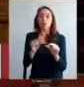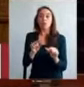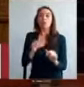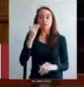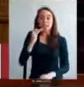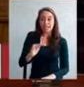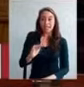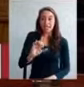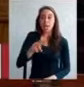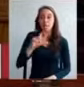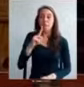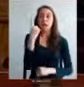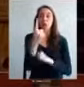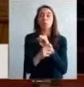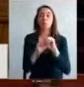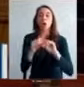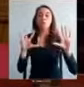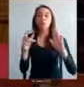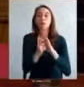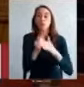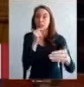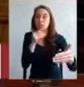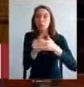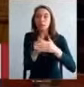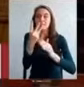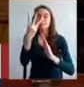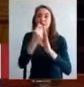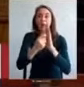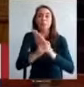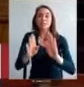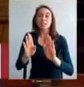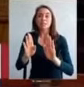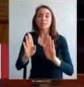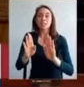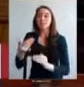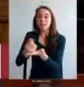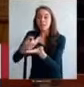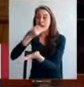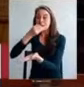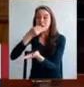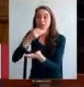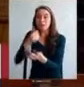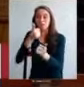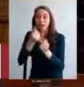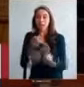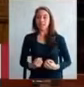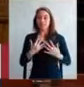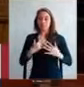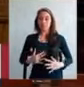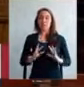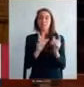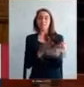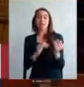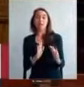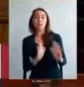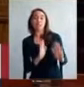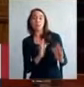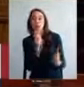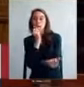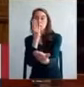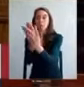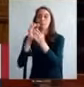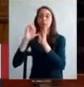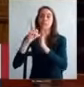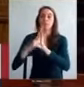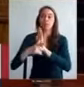presidente queda poco tiempo también para poder hacerlo bien si espera el gobierno que las familias demanden se